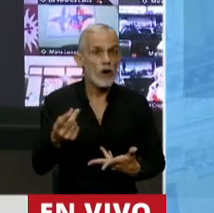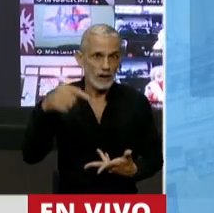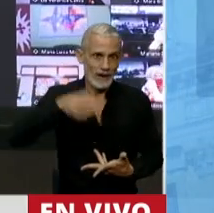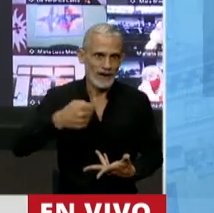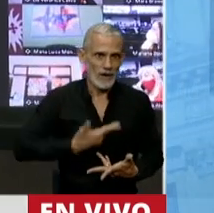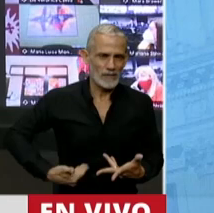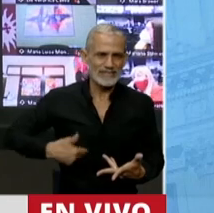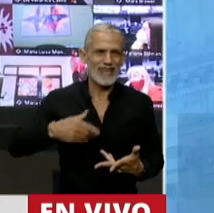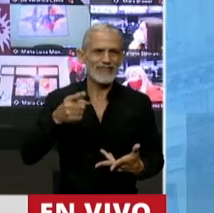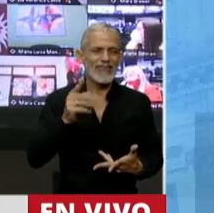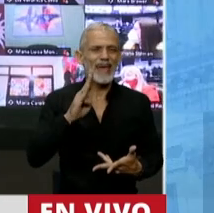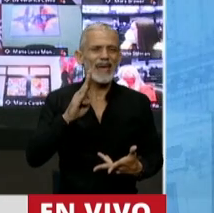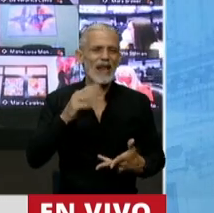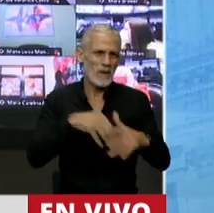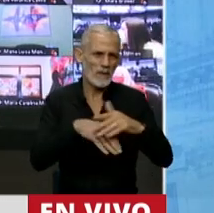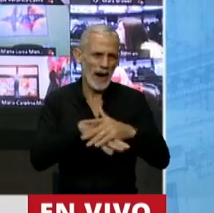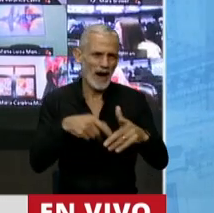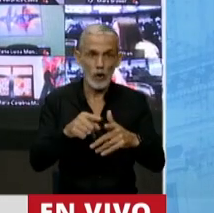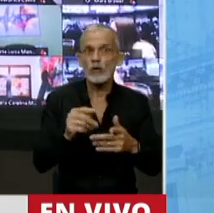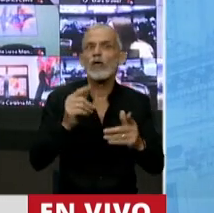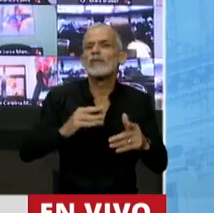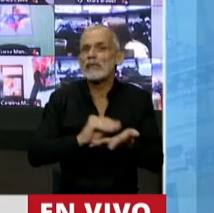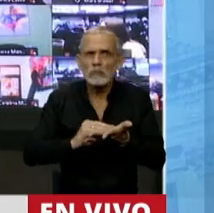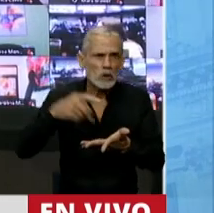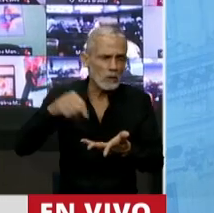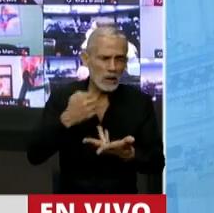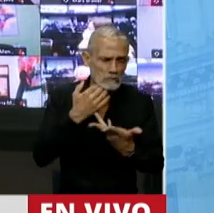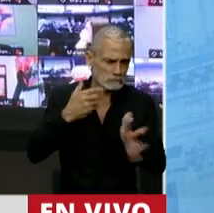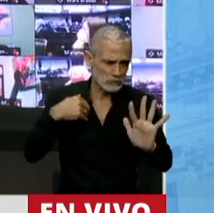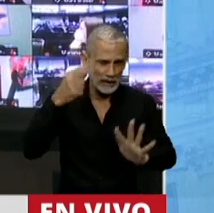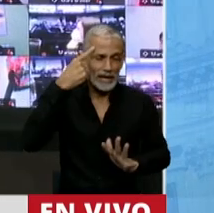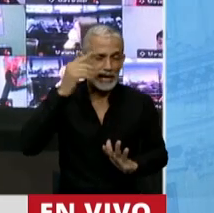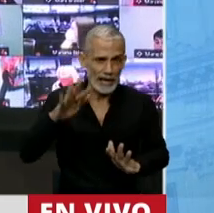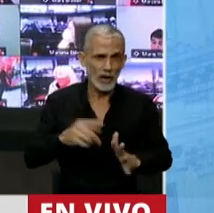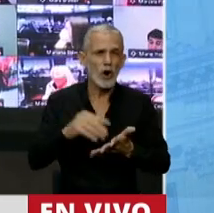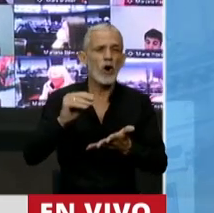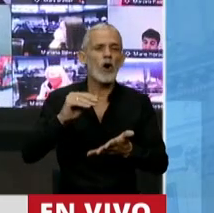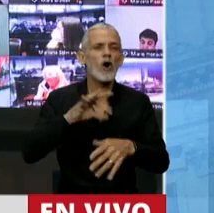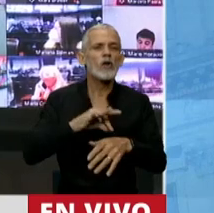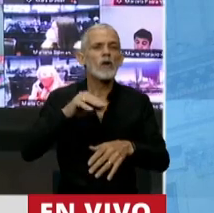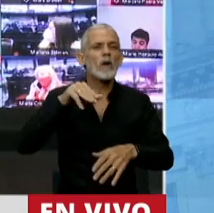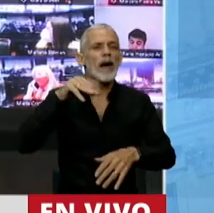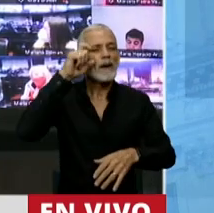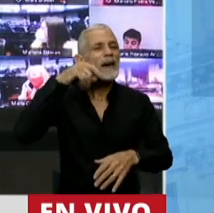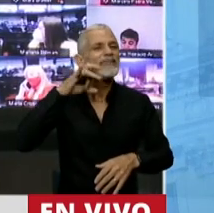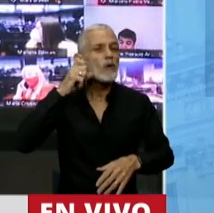actual presidente del Vice, creo que todavía es diputado de esta casa, el doctor José de